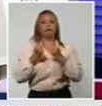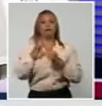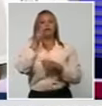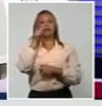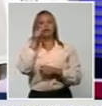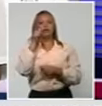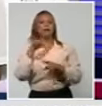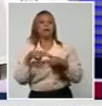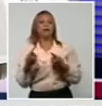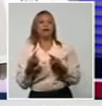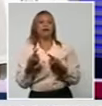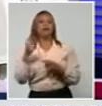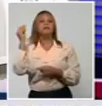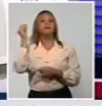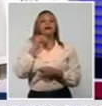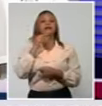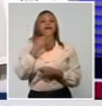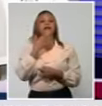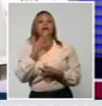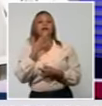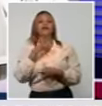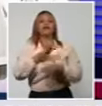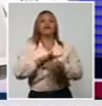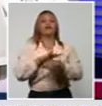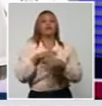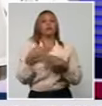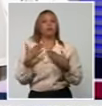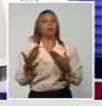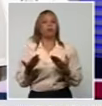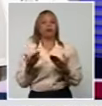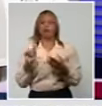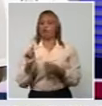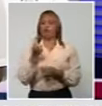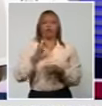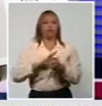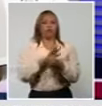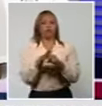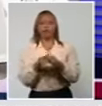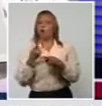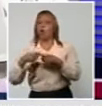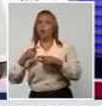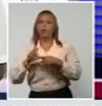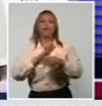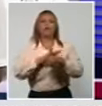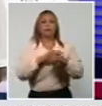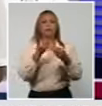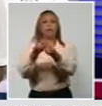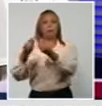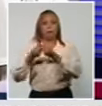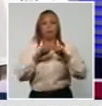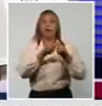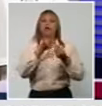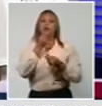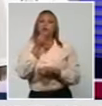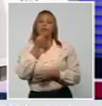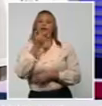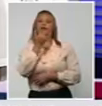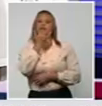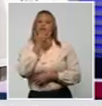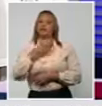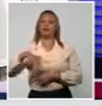detectar posibles enfermos, no solamente ya de la COVID-19, sino de otras enfermedades transmisibles que pudieran afectar el cuadro de salud del